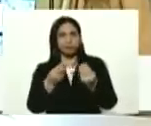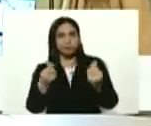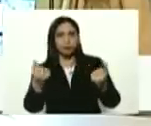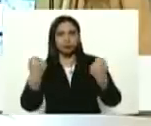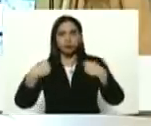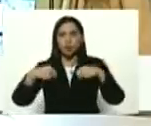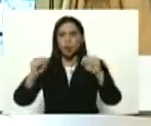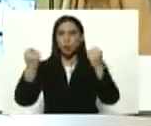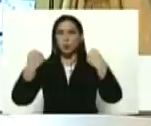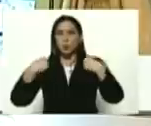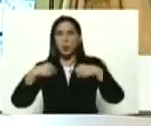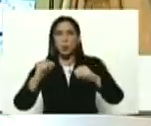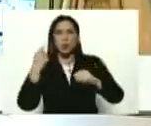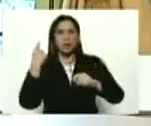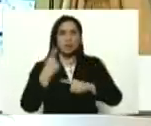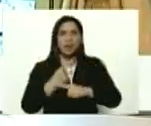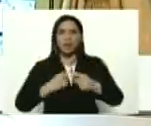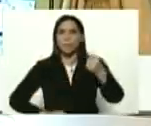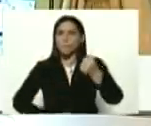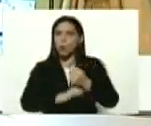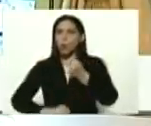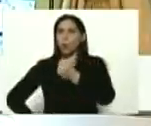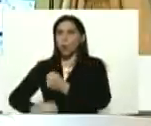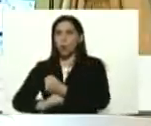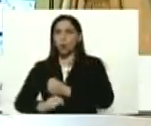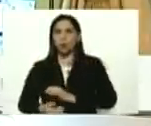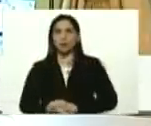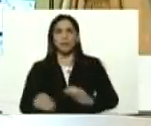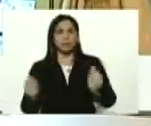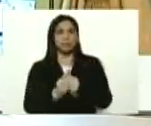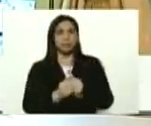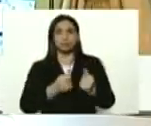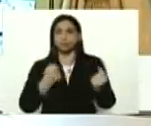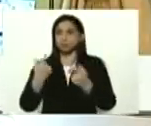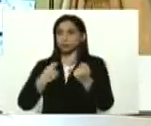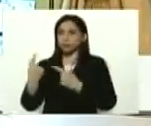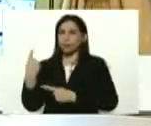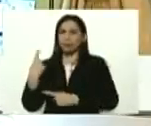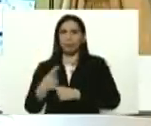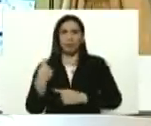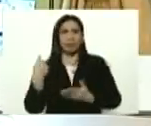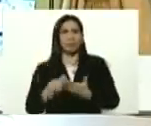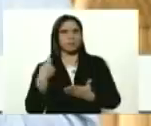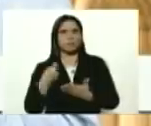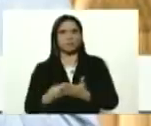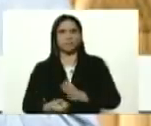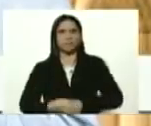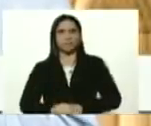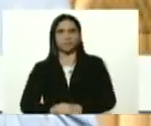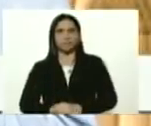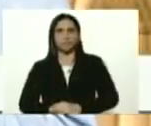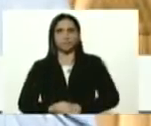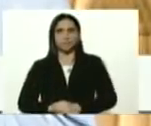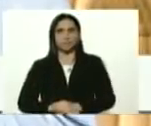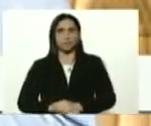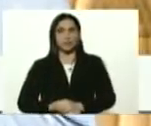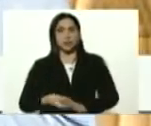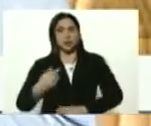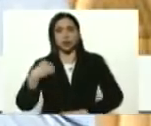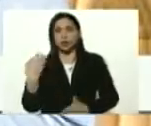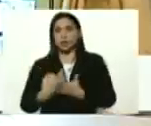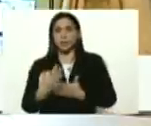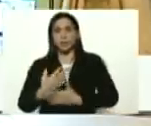Aristóbulo, que hay que apoyar con logística, que hay que financiar. Yo siempre le